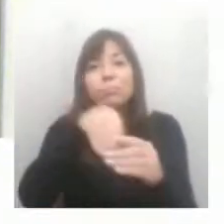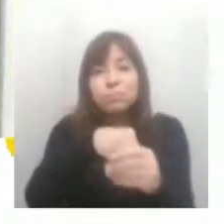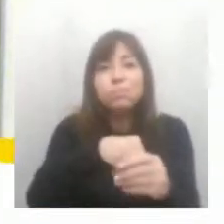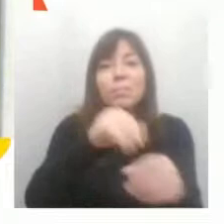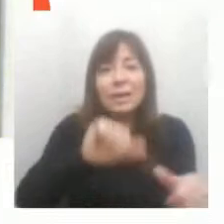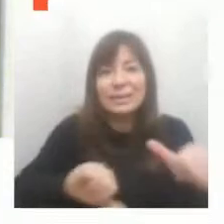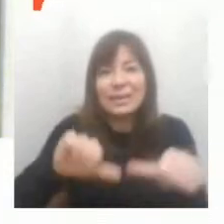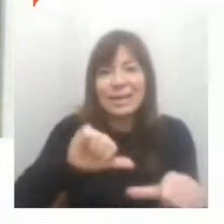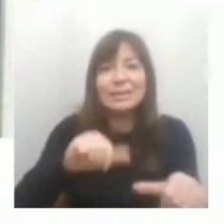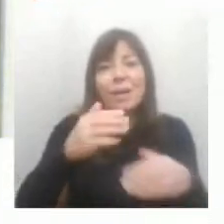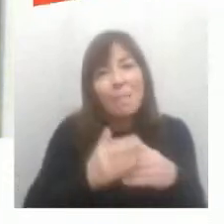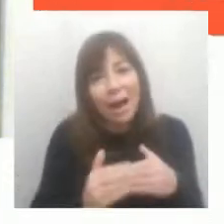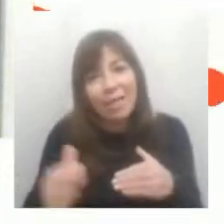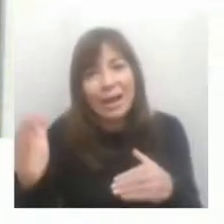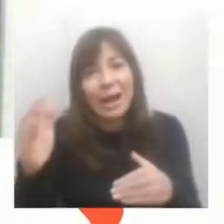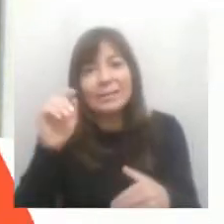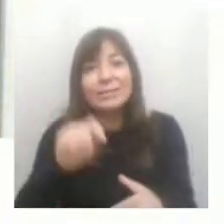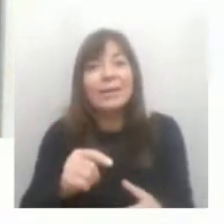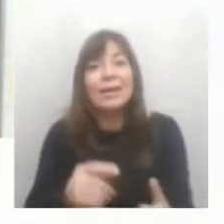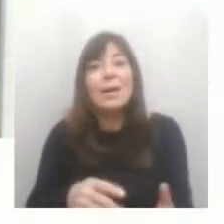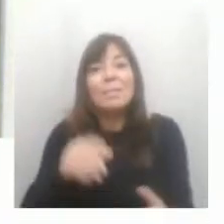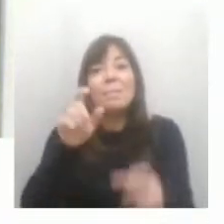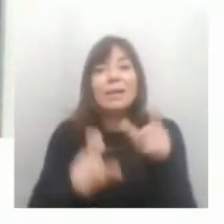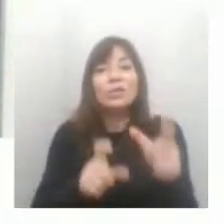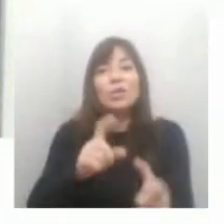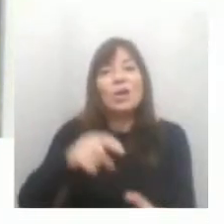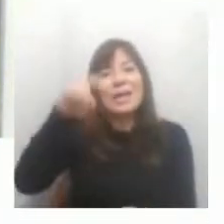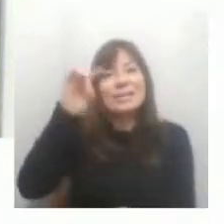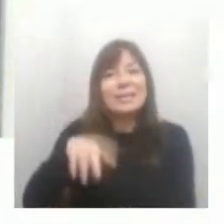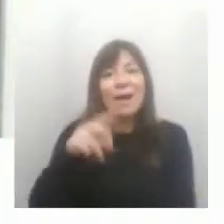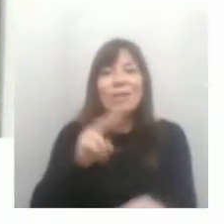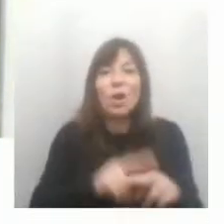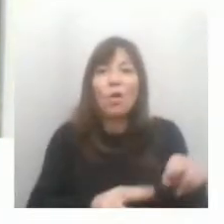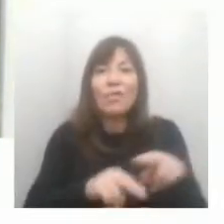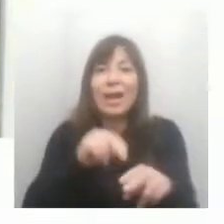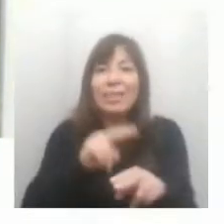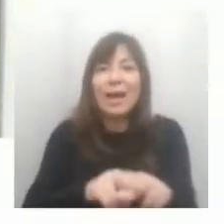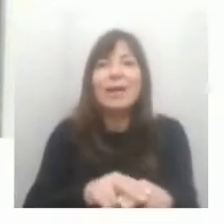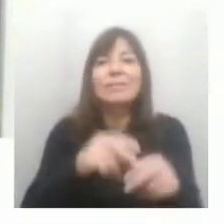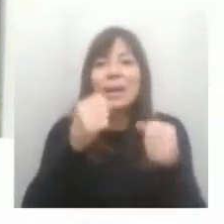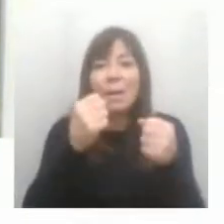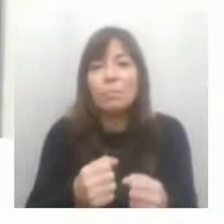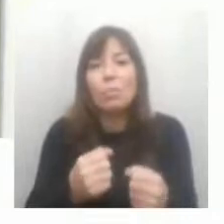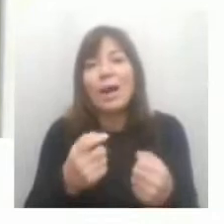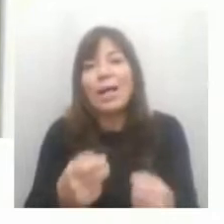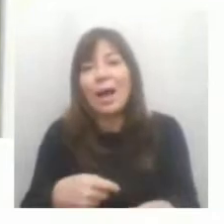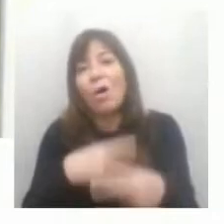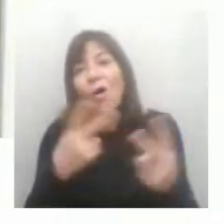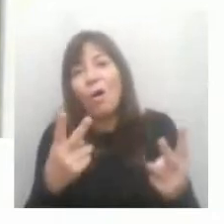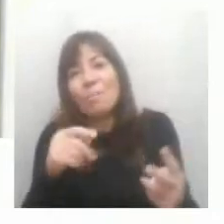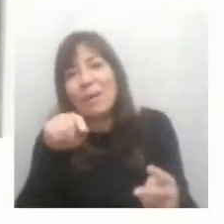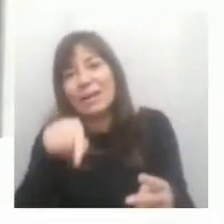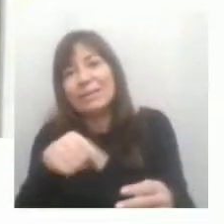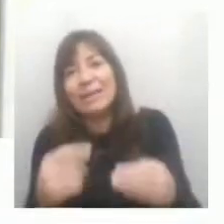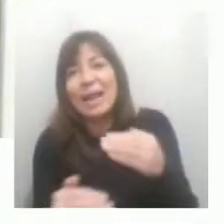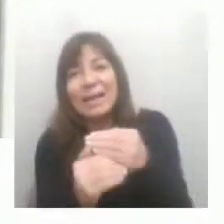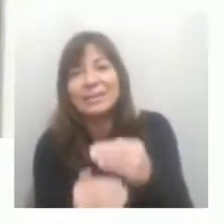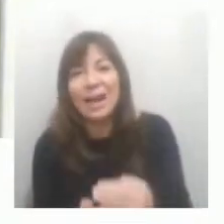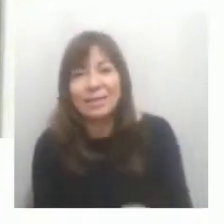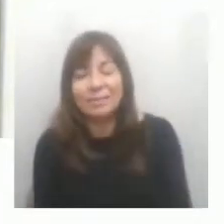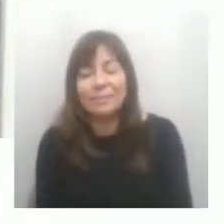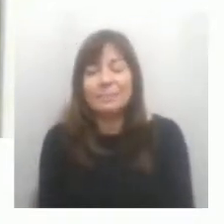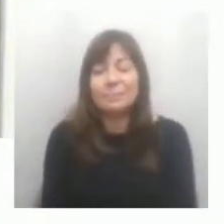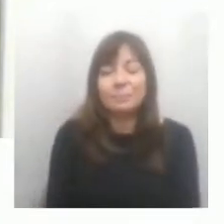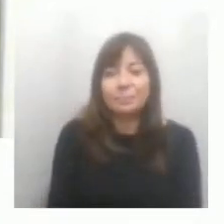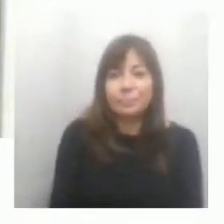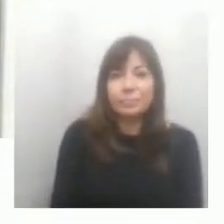poquito más adelante sobre eso. Pero los que saben a qué obras de arte me refiero pueden compartirlas en el chat. Déjenme contarles que igual